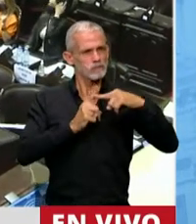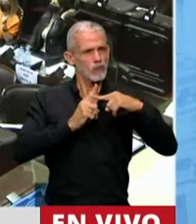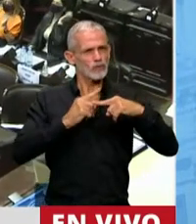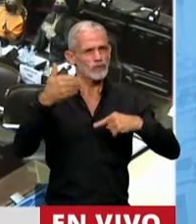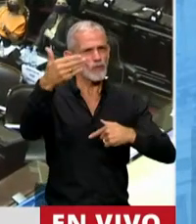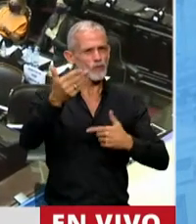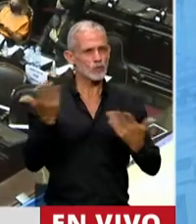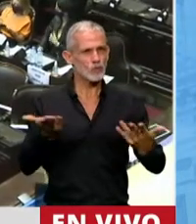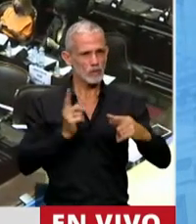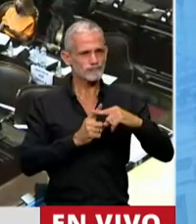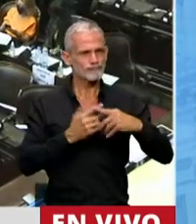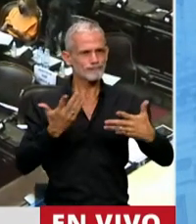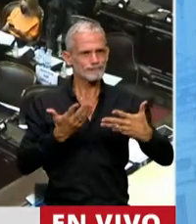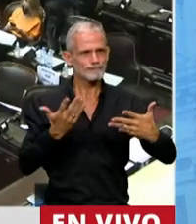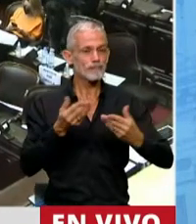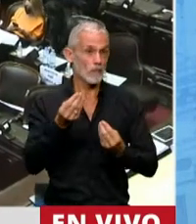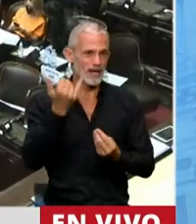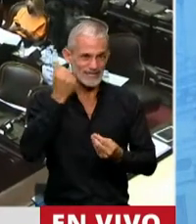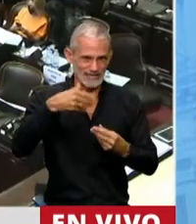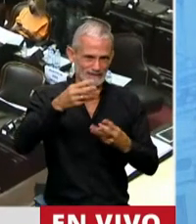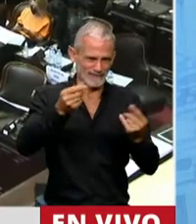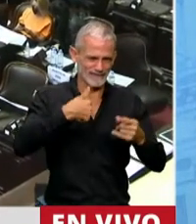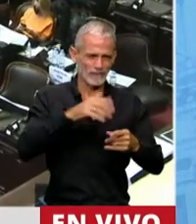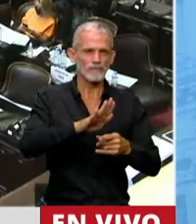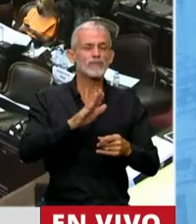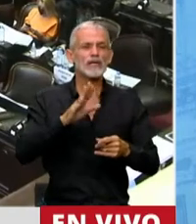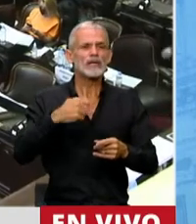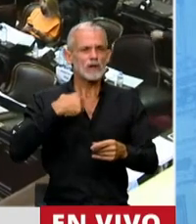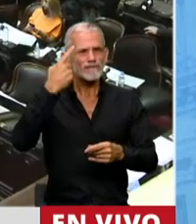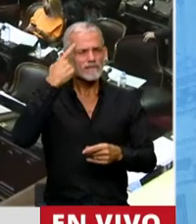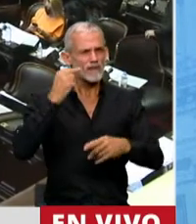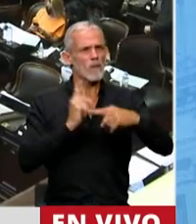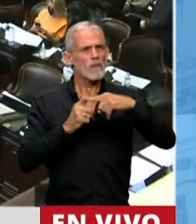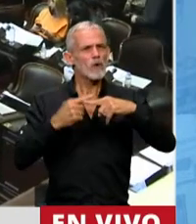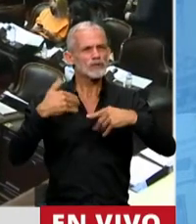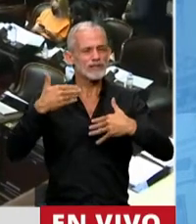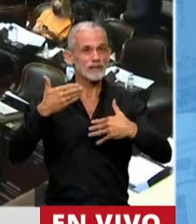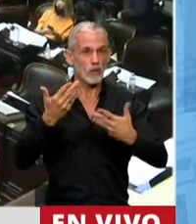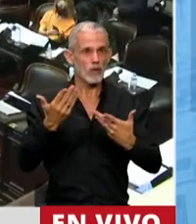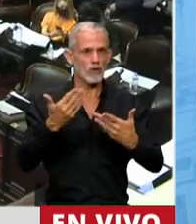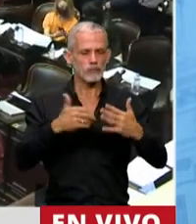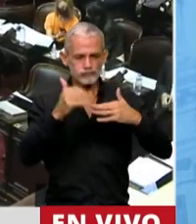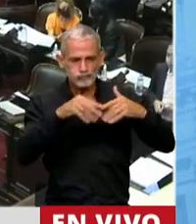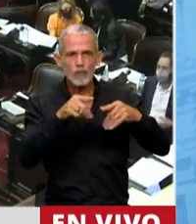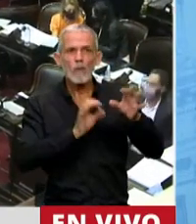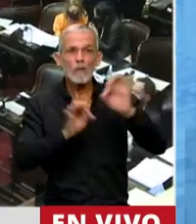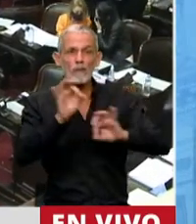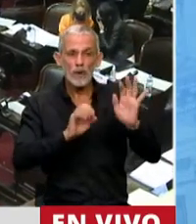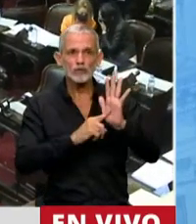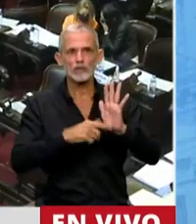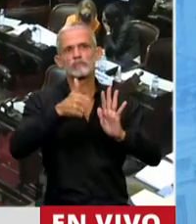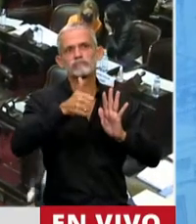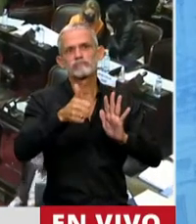de que... Ya termino, presidente. Quiero ser optimista de que este puede resultar ser un proyecto